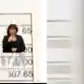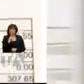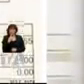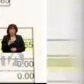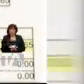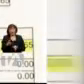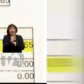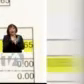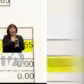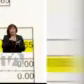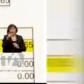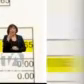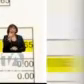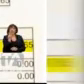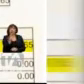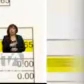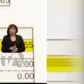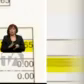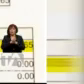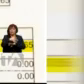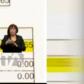de $14 a